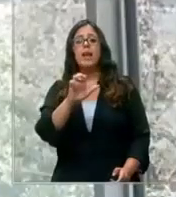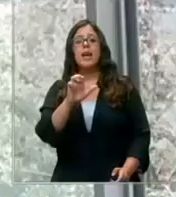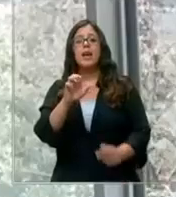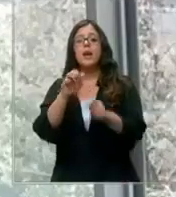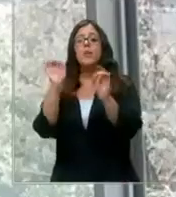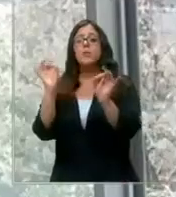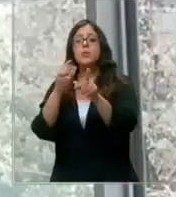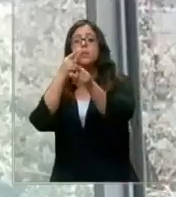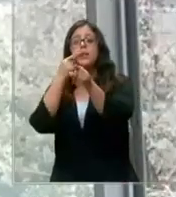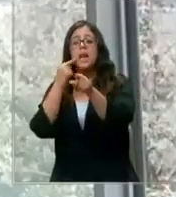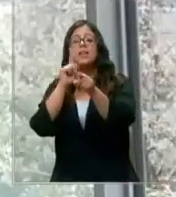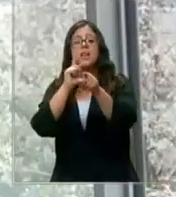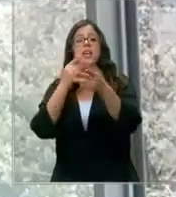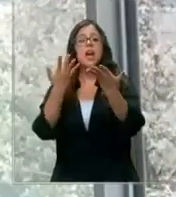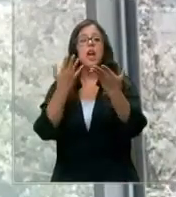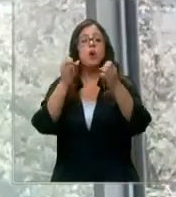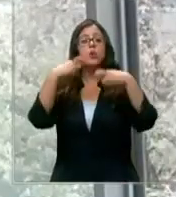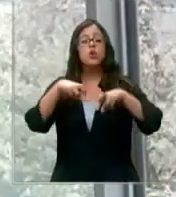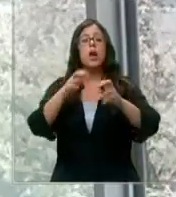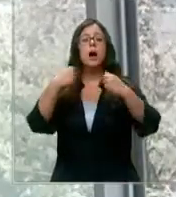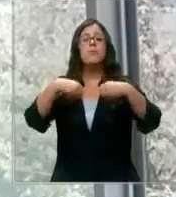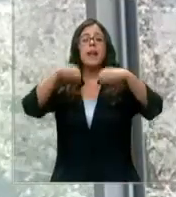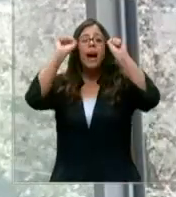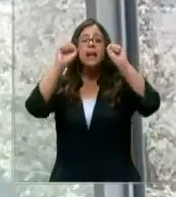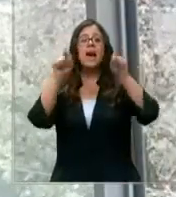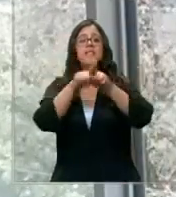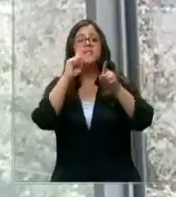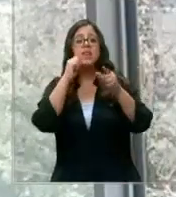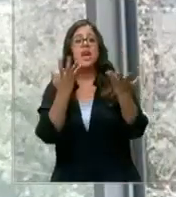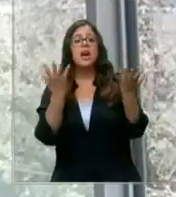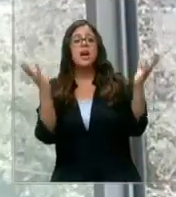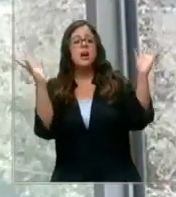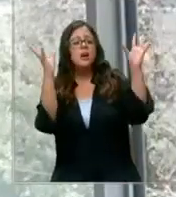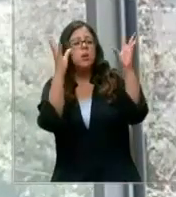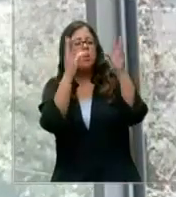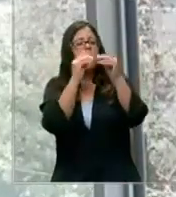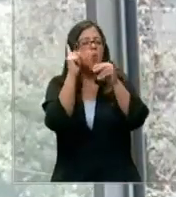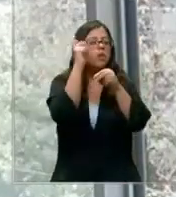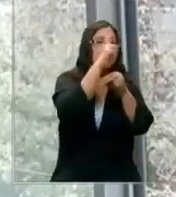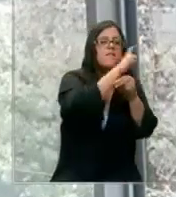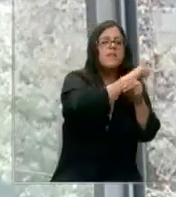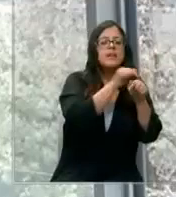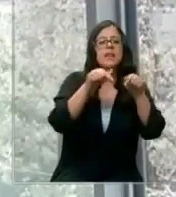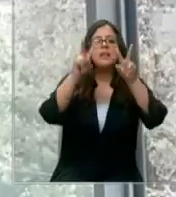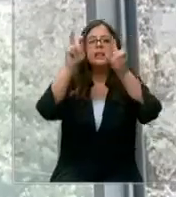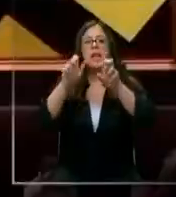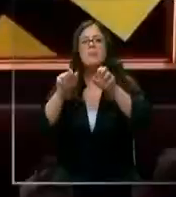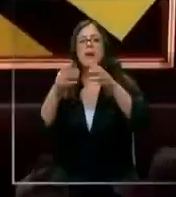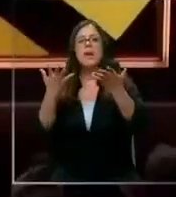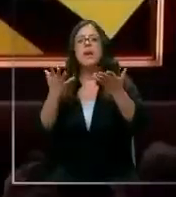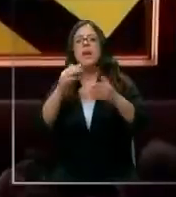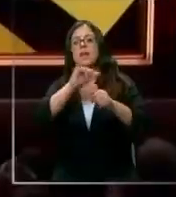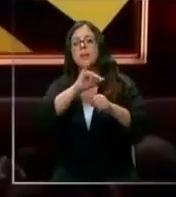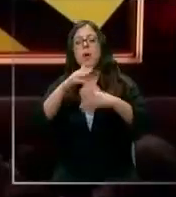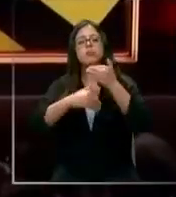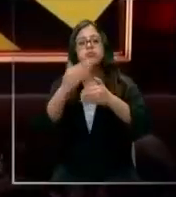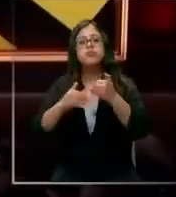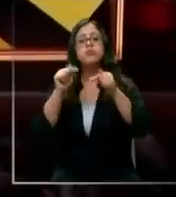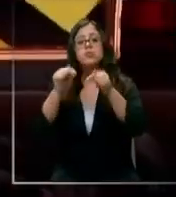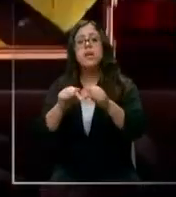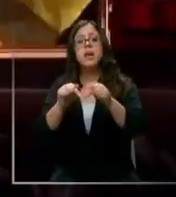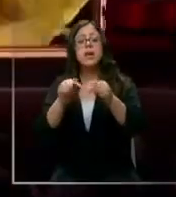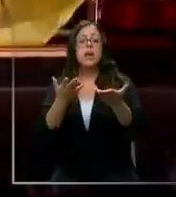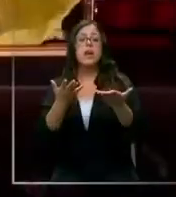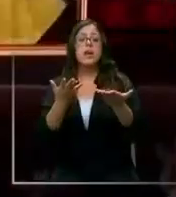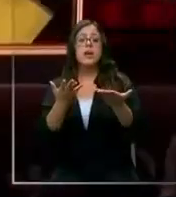los lados y espacios más oscuros de la vida y superarlo. Y eso en Hollywood se premia mucho en la ceremonia de los Oscars. La edición número 95